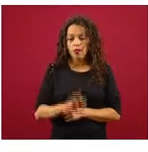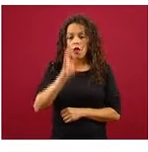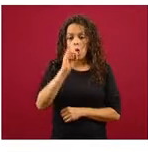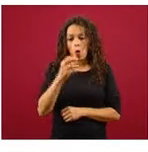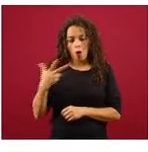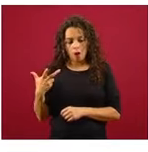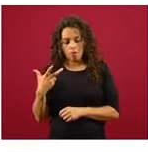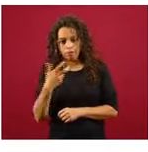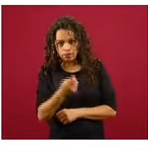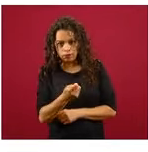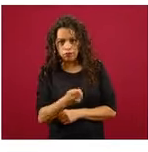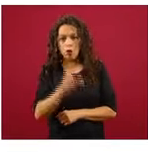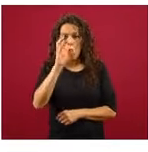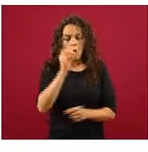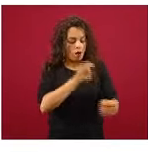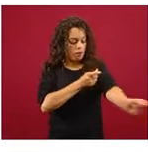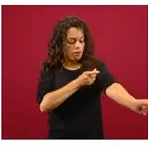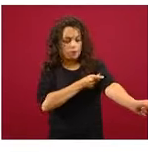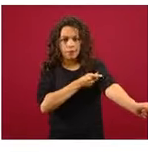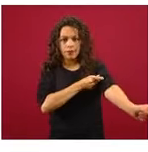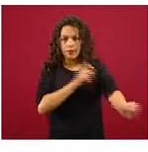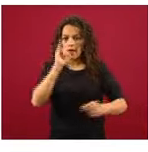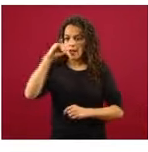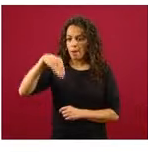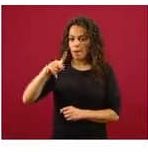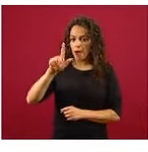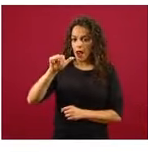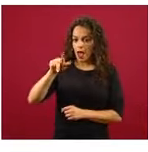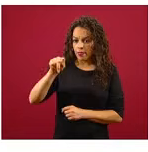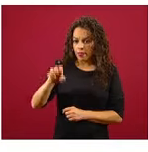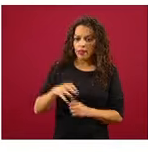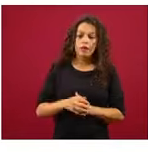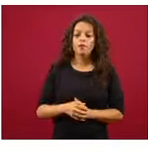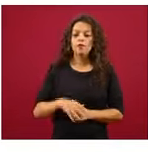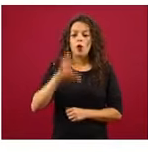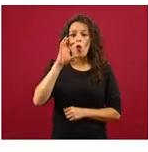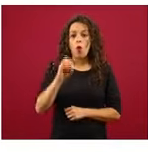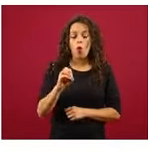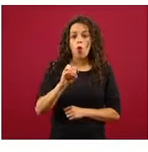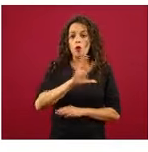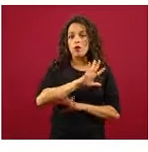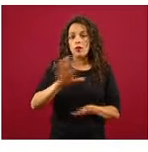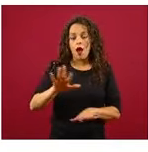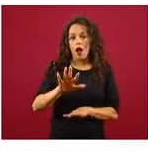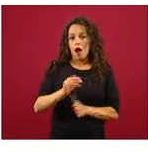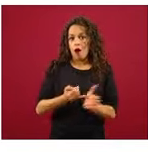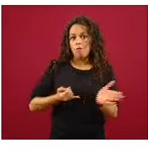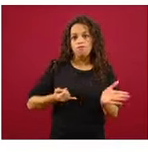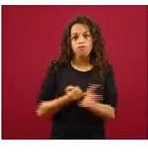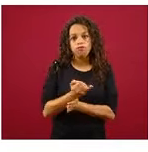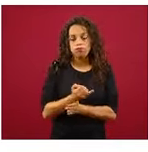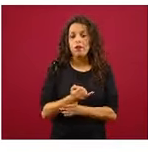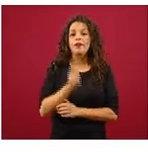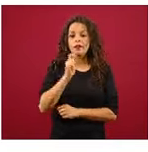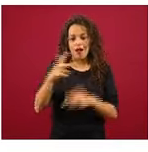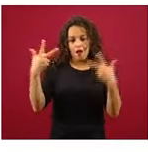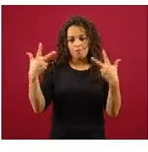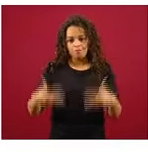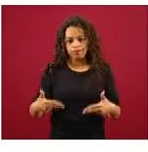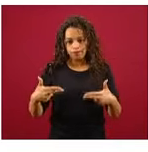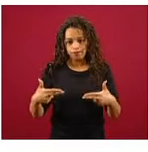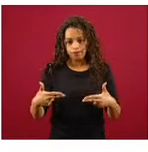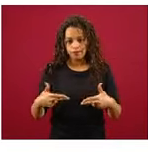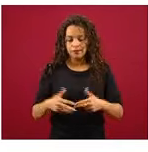los implantes subdérmicos, los métodos definitivos que son quirúrgicos, la vasectomía y la oclusión